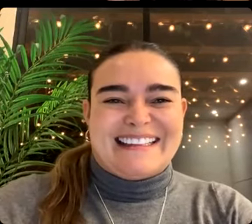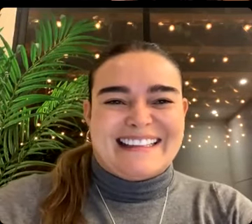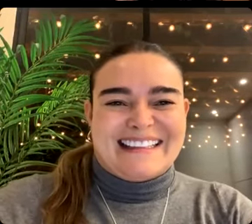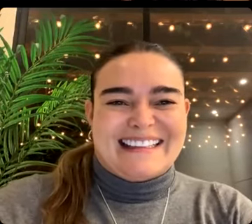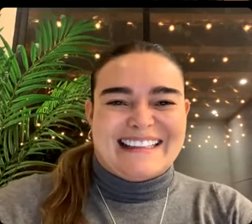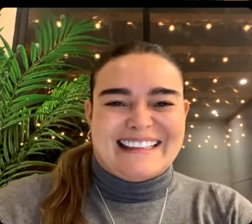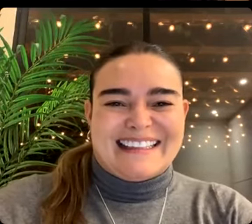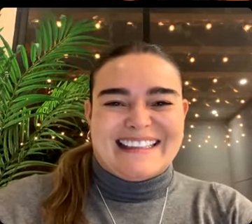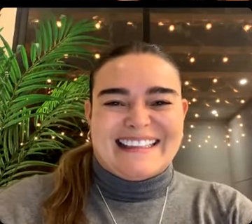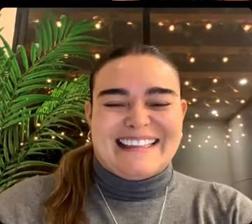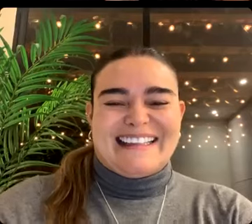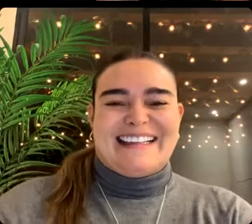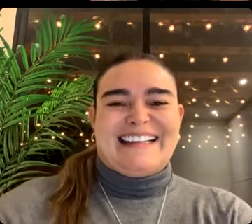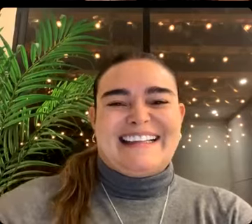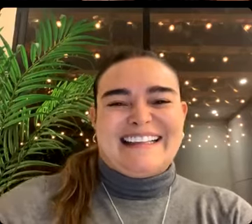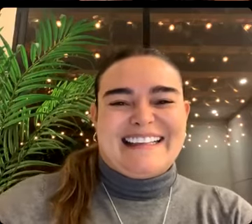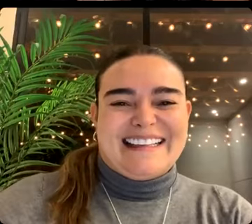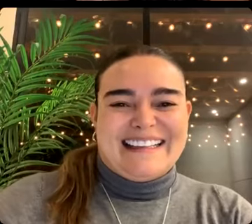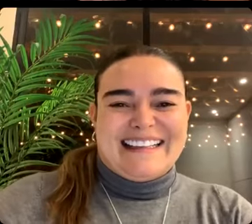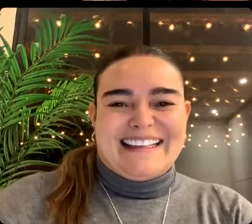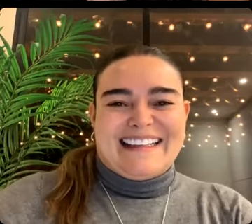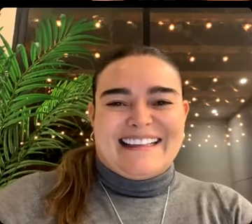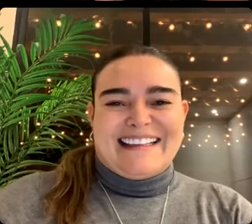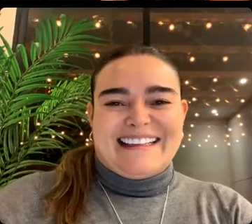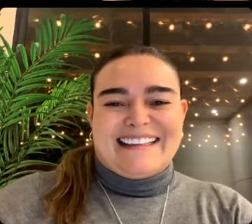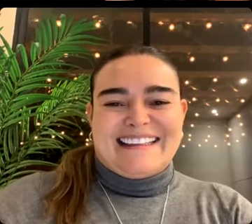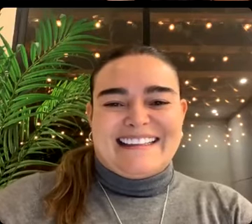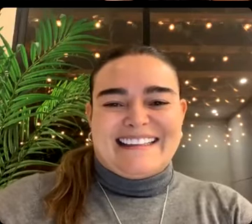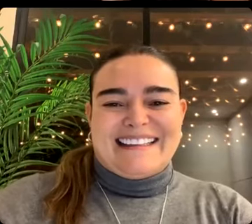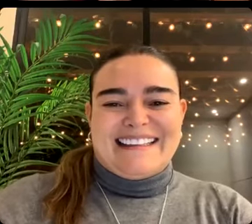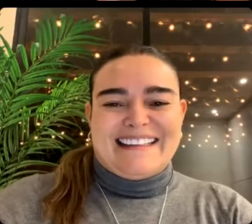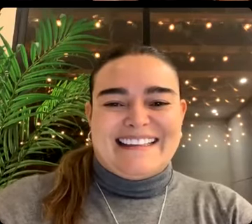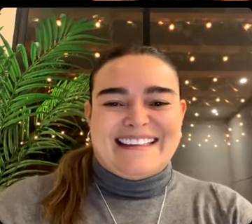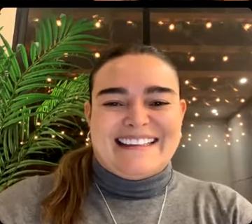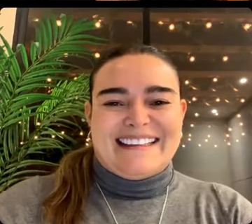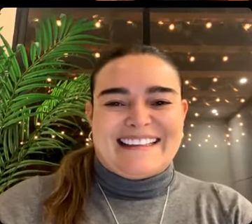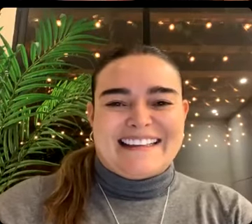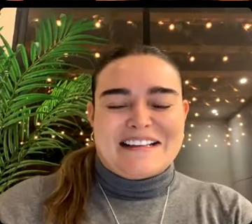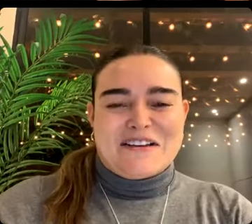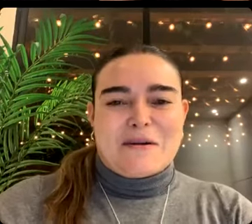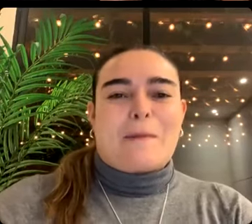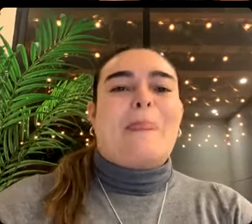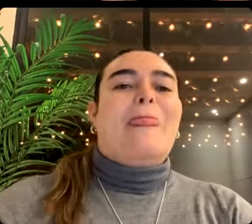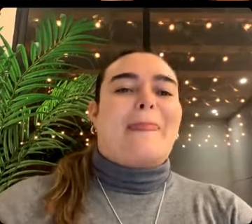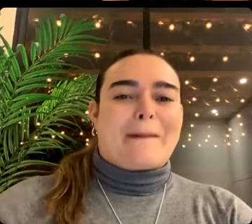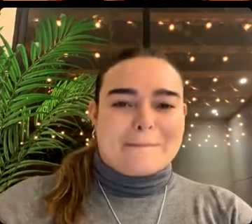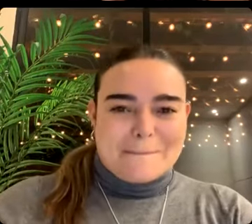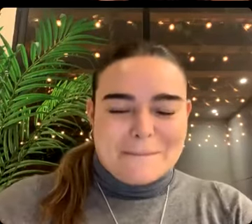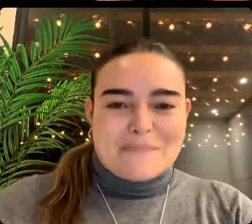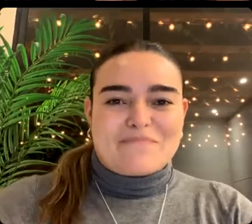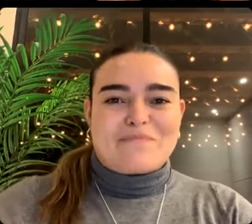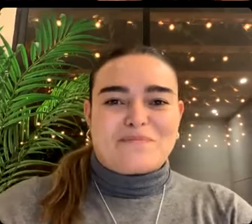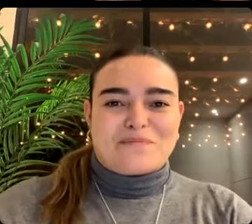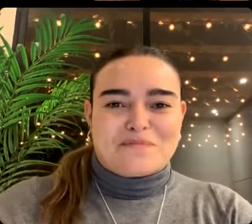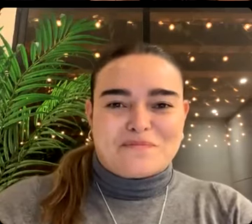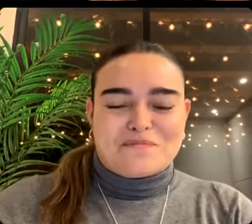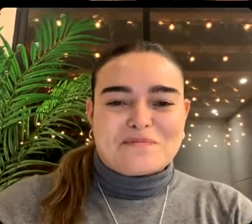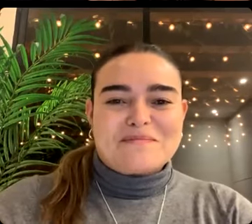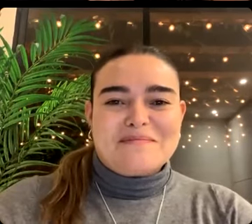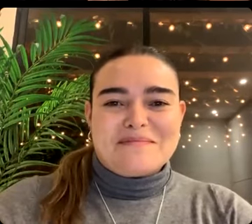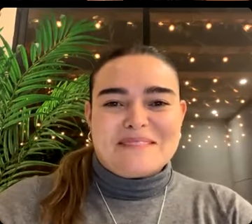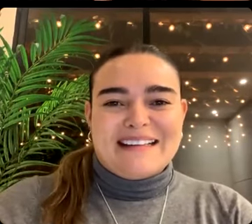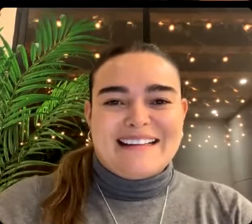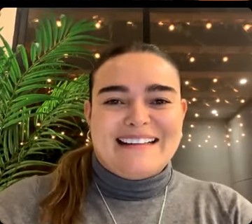muy contentos, muy felices. Y bueno, chicos, ya saben, en este momento tenemos abiertas otras categorías. Ya se cerró aficionado y se